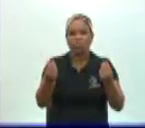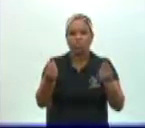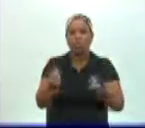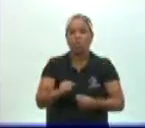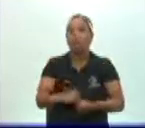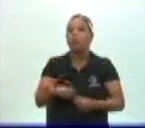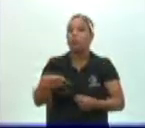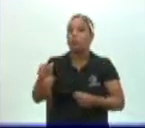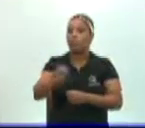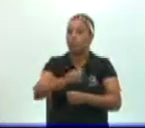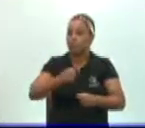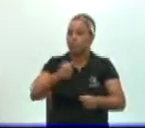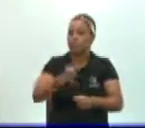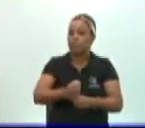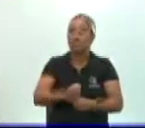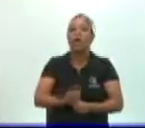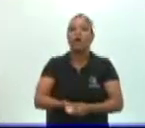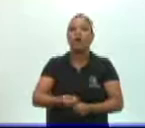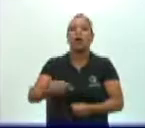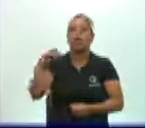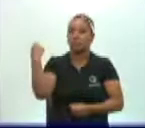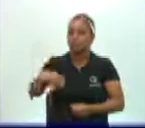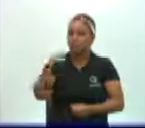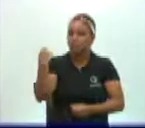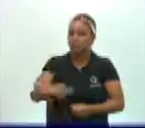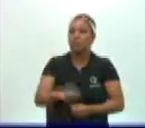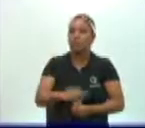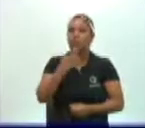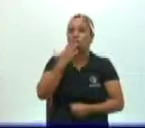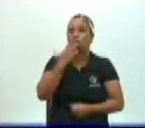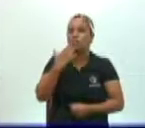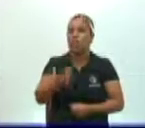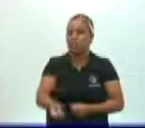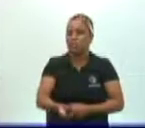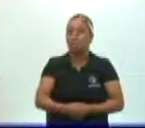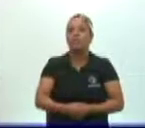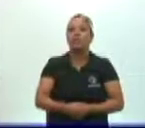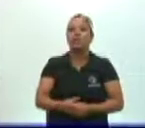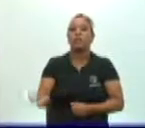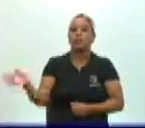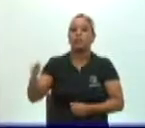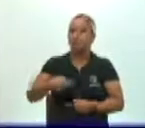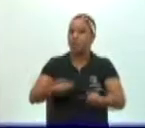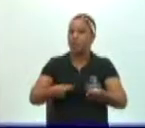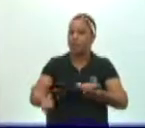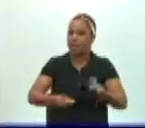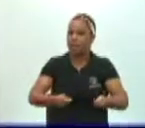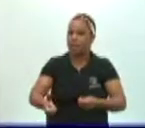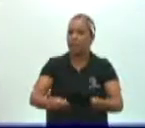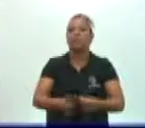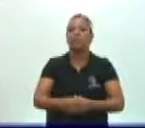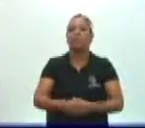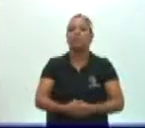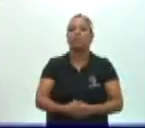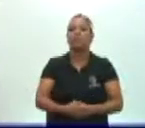trabajo. La empresa de conquista y colonización tuvo un carácter mercantil.